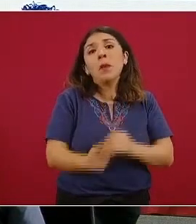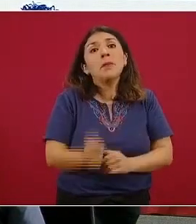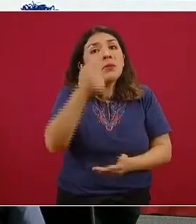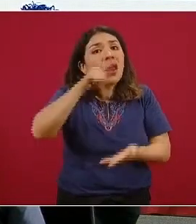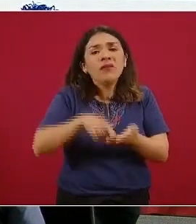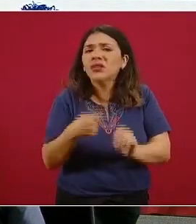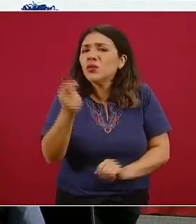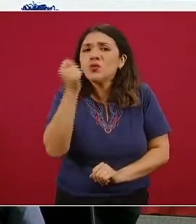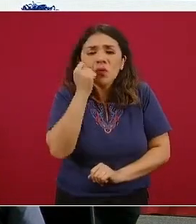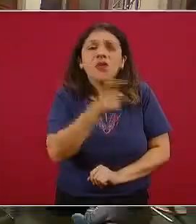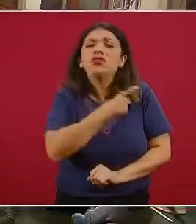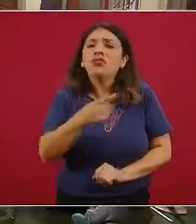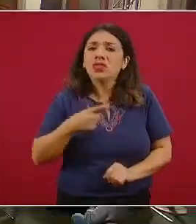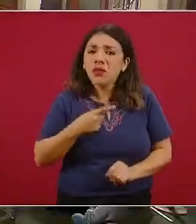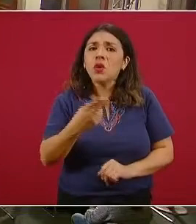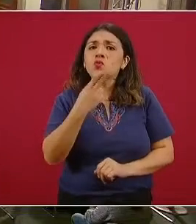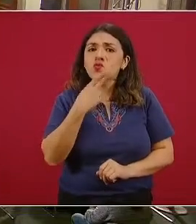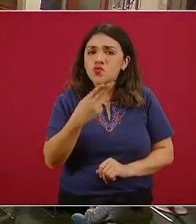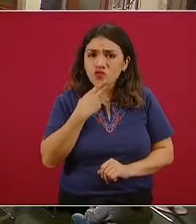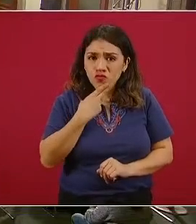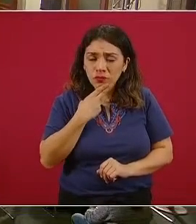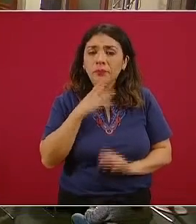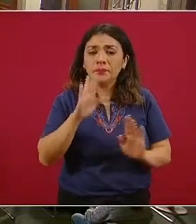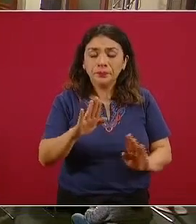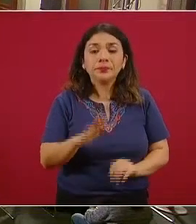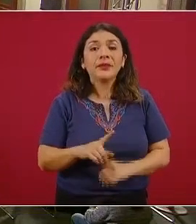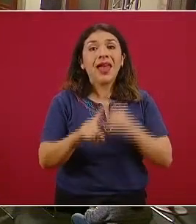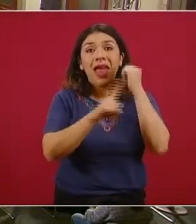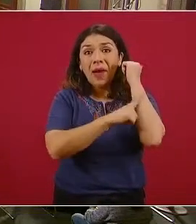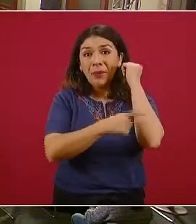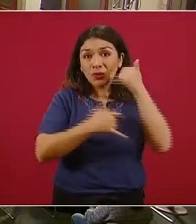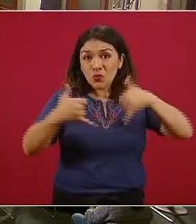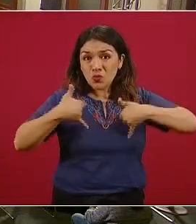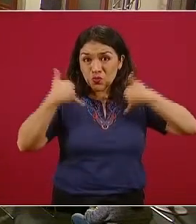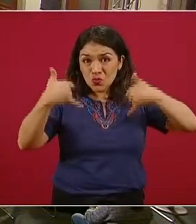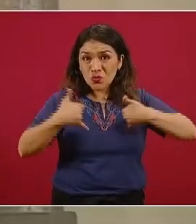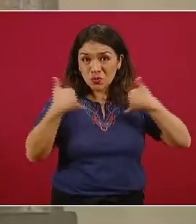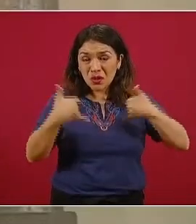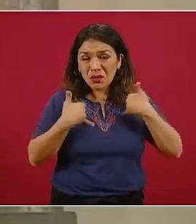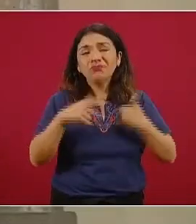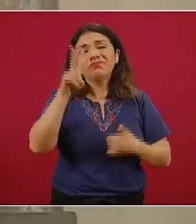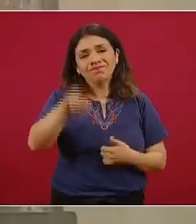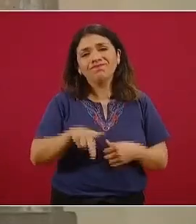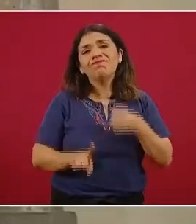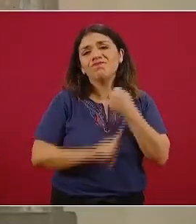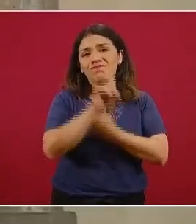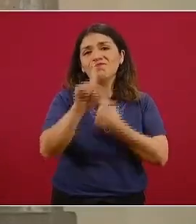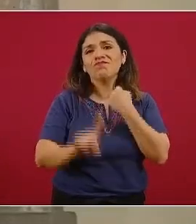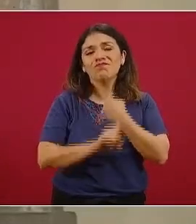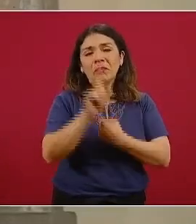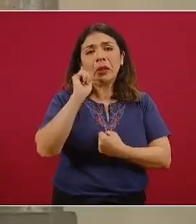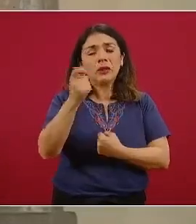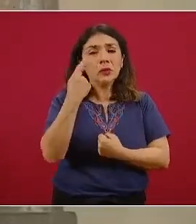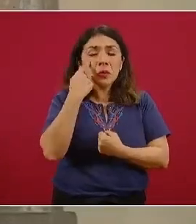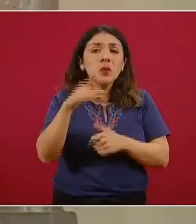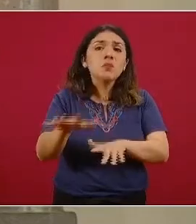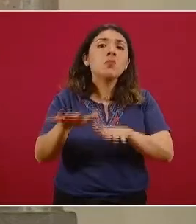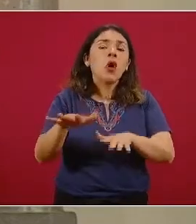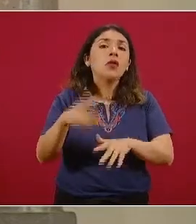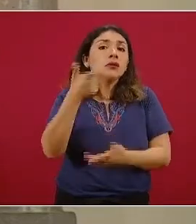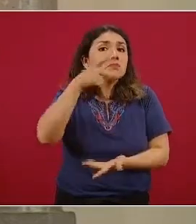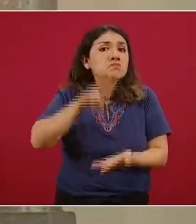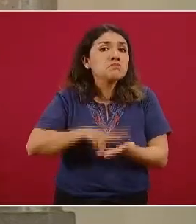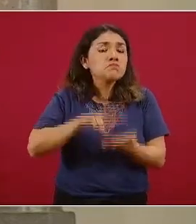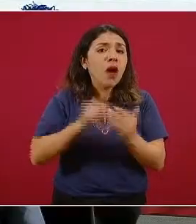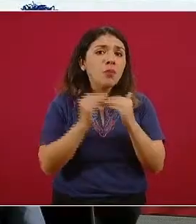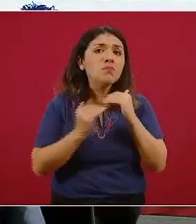primera relación sexual. El embarazo adolescente es un problema que se refleja en altos